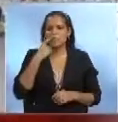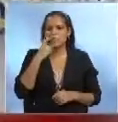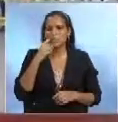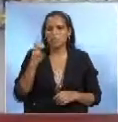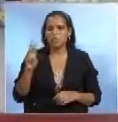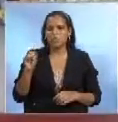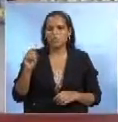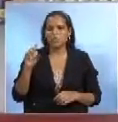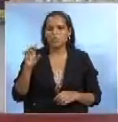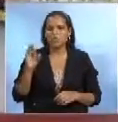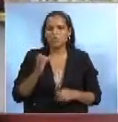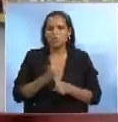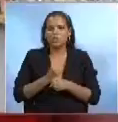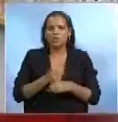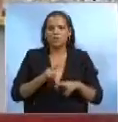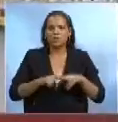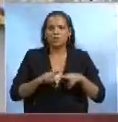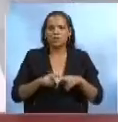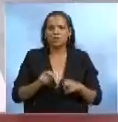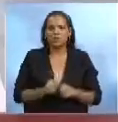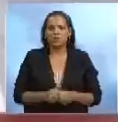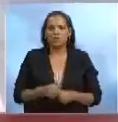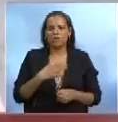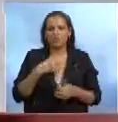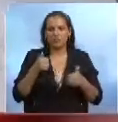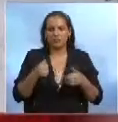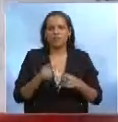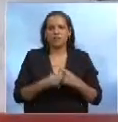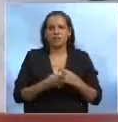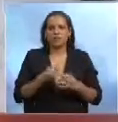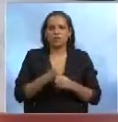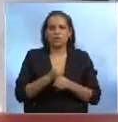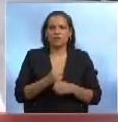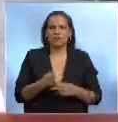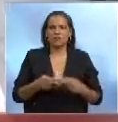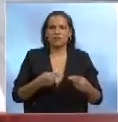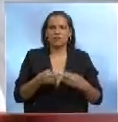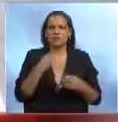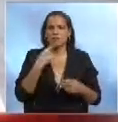Prado, taxista desde hace 20 años. Está bien que comiencen la obra, pero